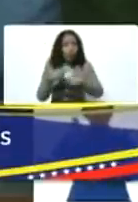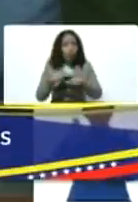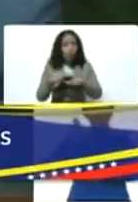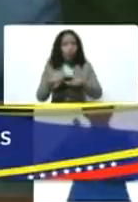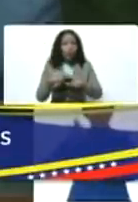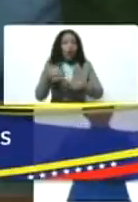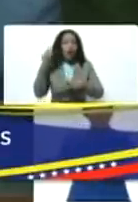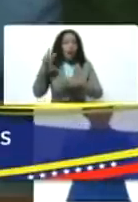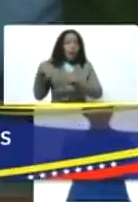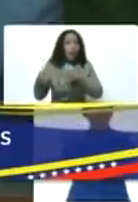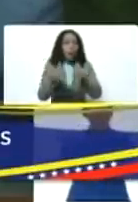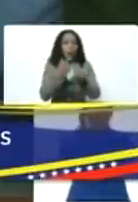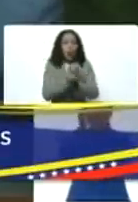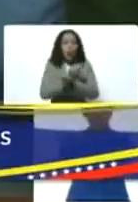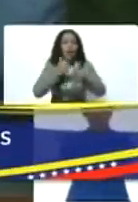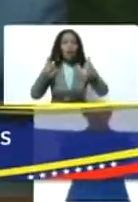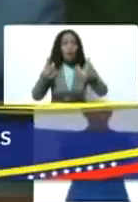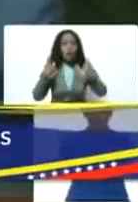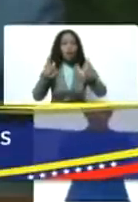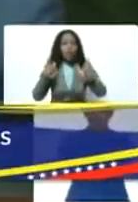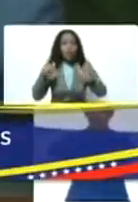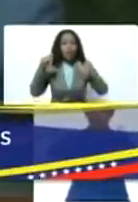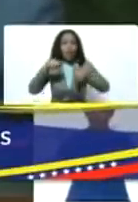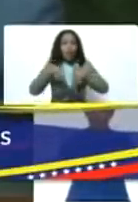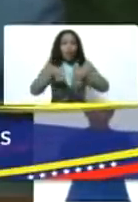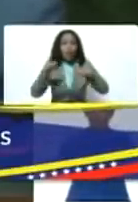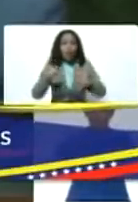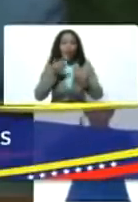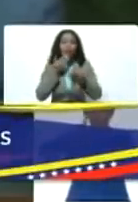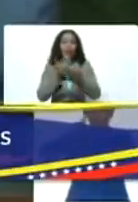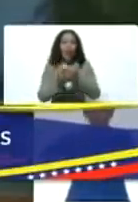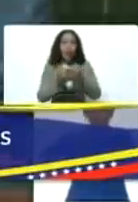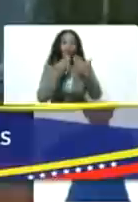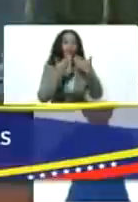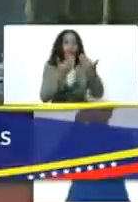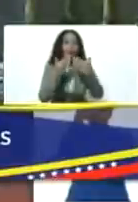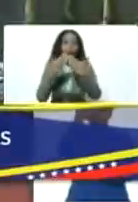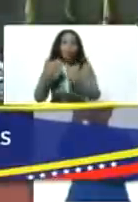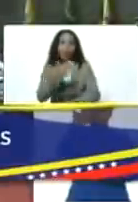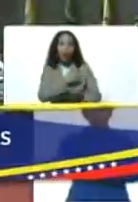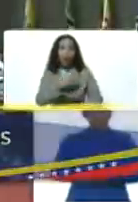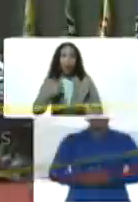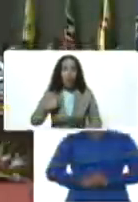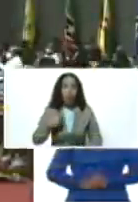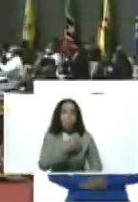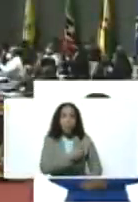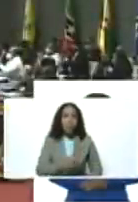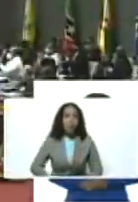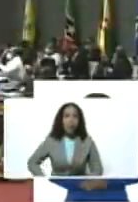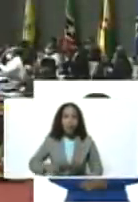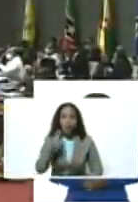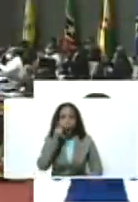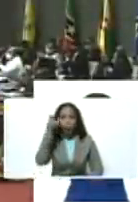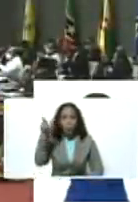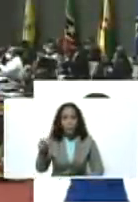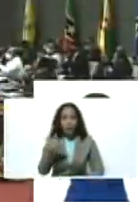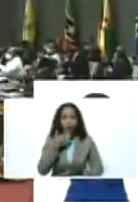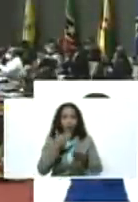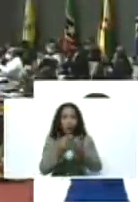unión y la liberación del continente. Muchas gracias, querido presidente Miguel Mario Díaz-Canel.